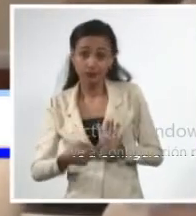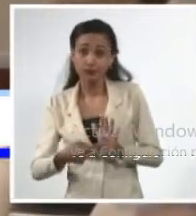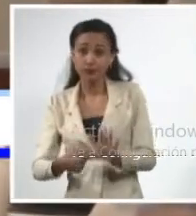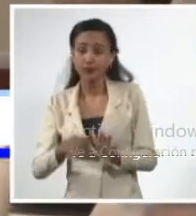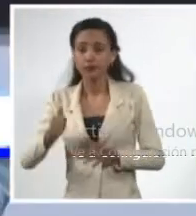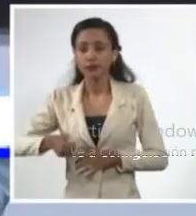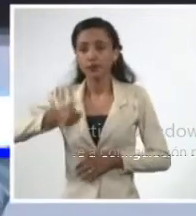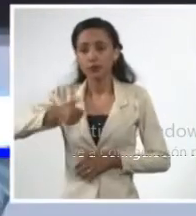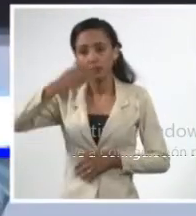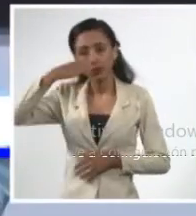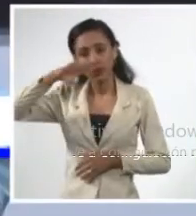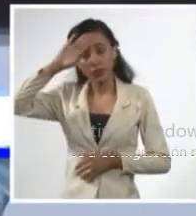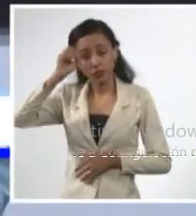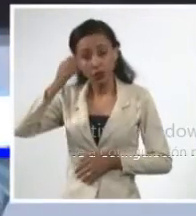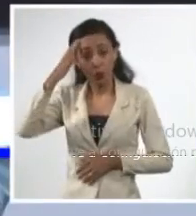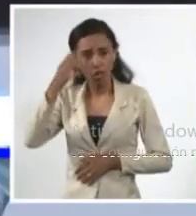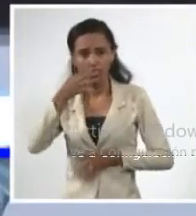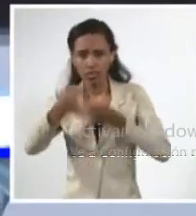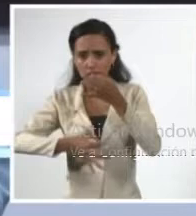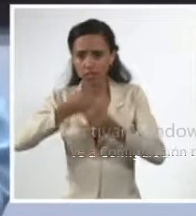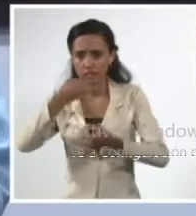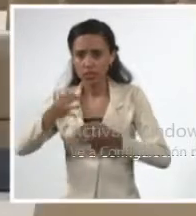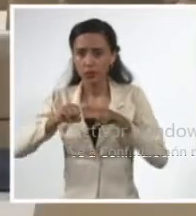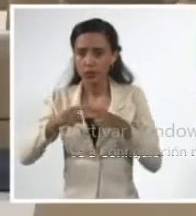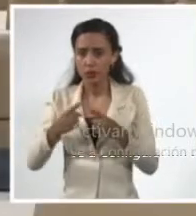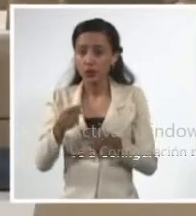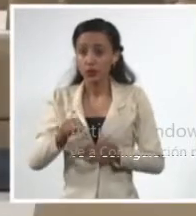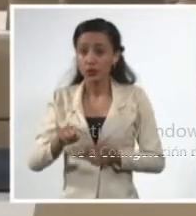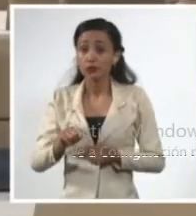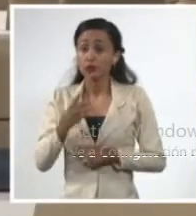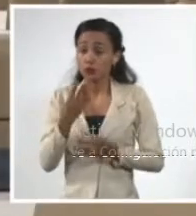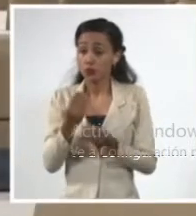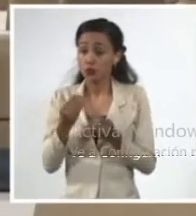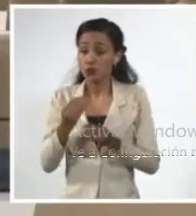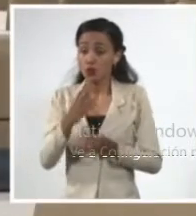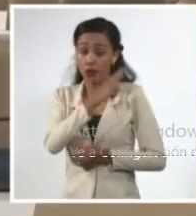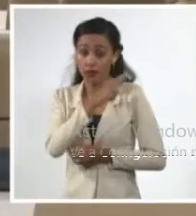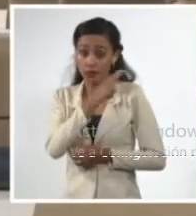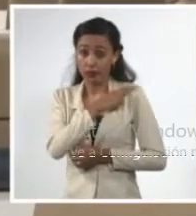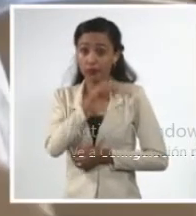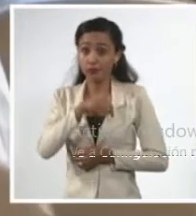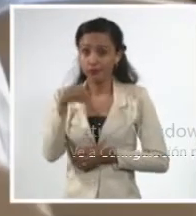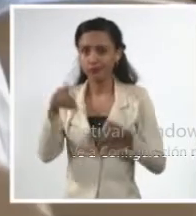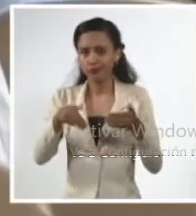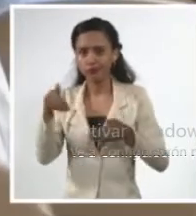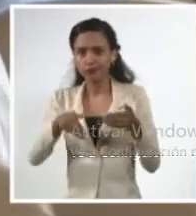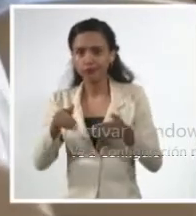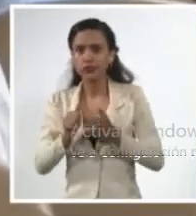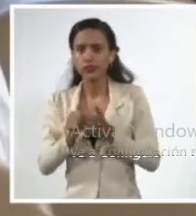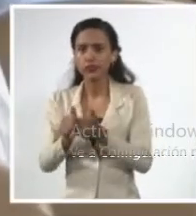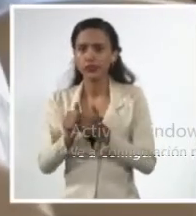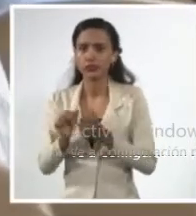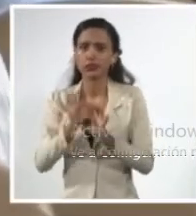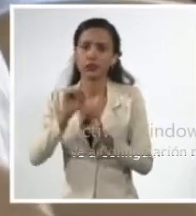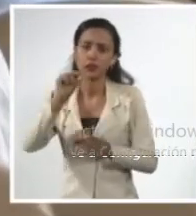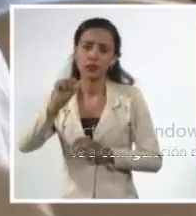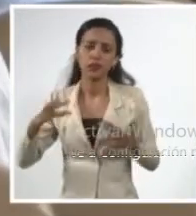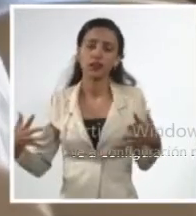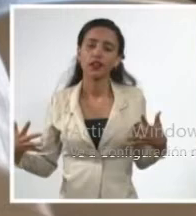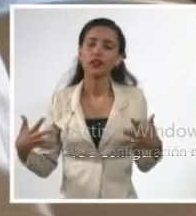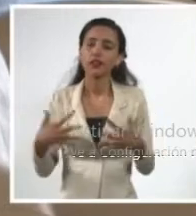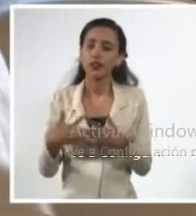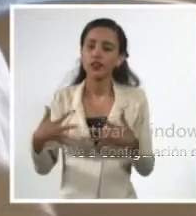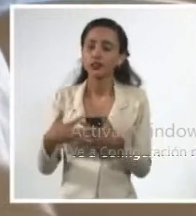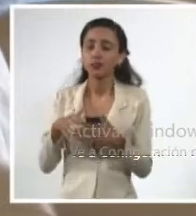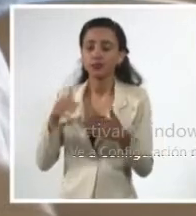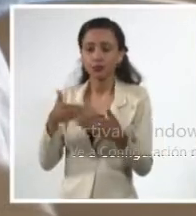República, Miguel Díaz-Canel Bermúdez, por parte de casi una decena de directivos que han acudido a la asesoría de expertos y al vínculo con